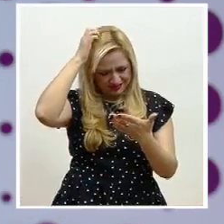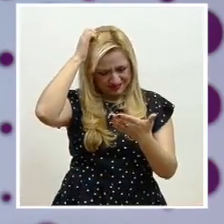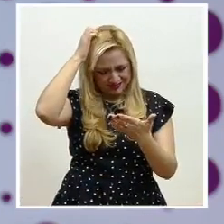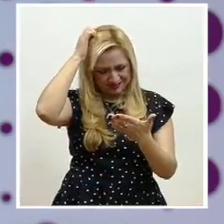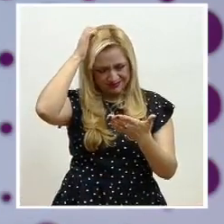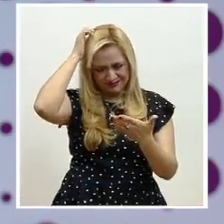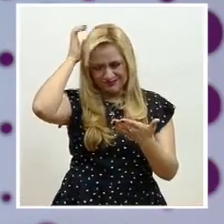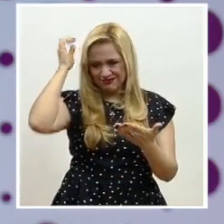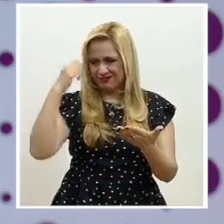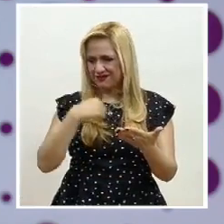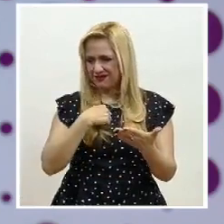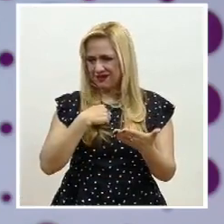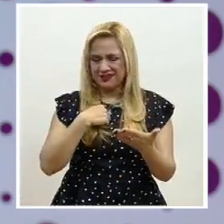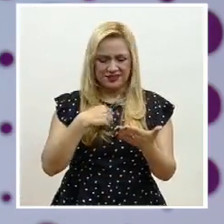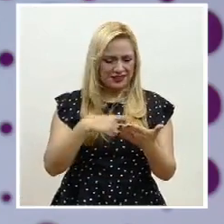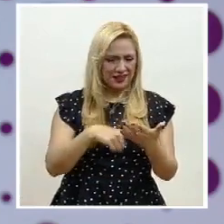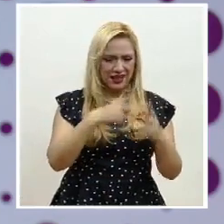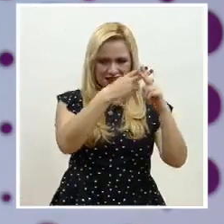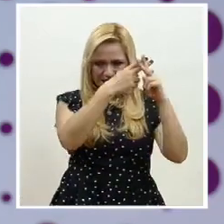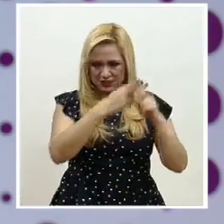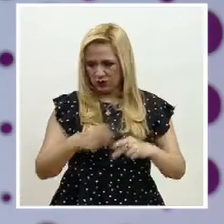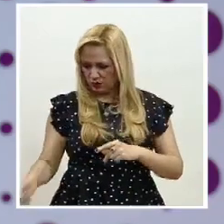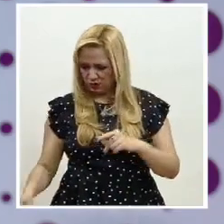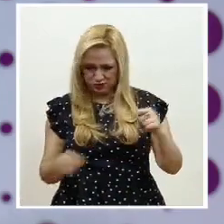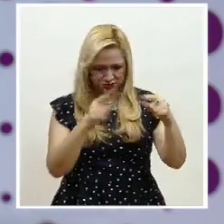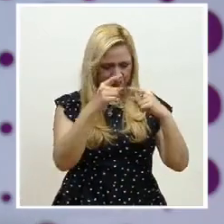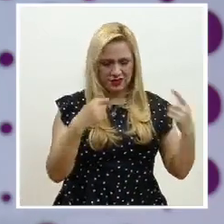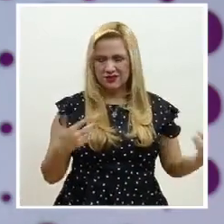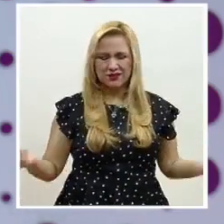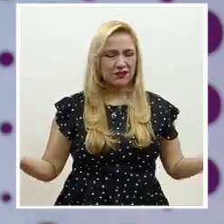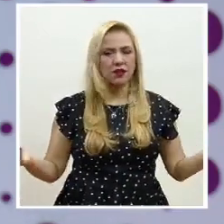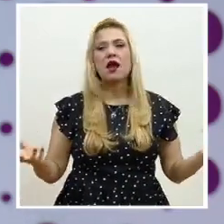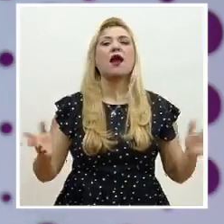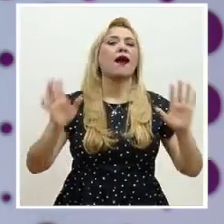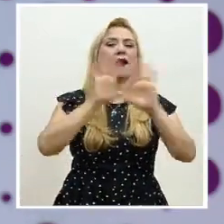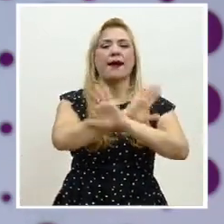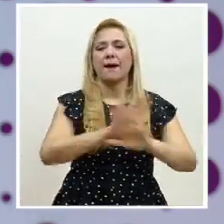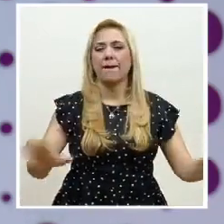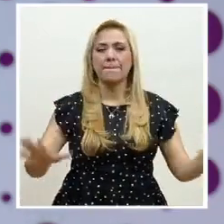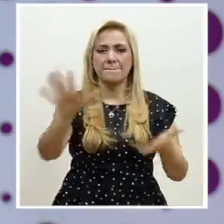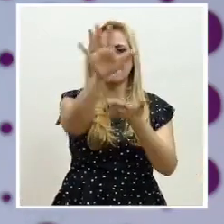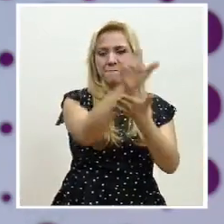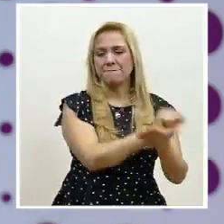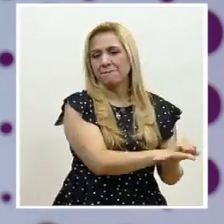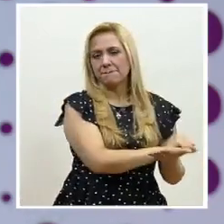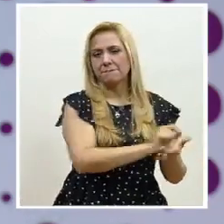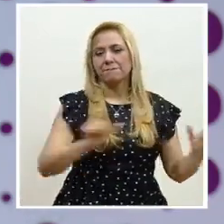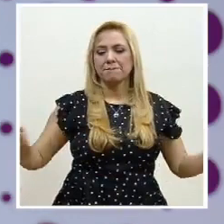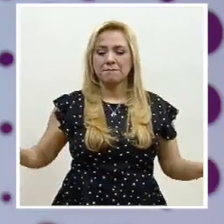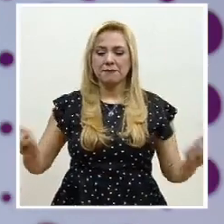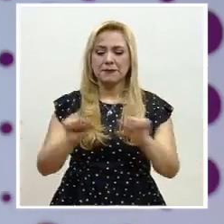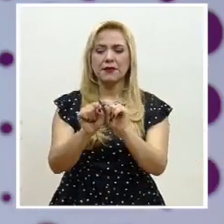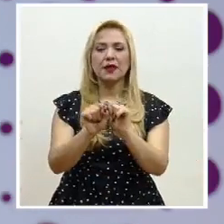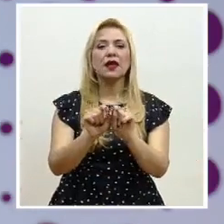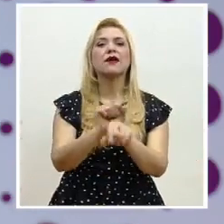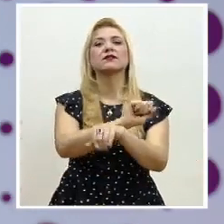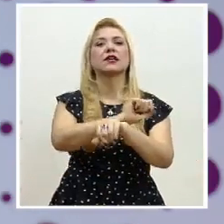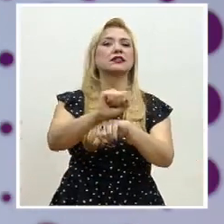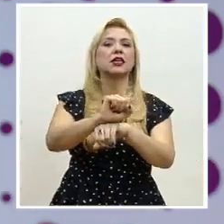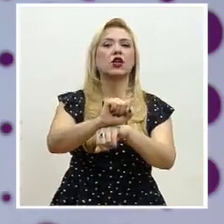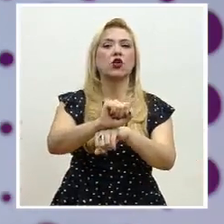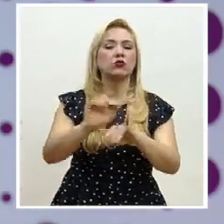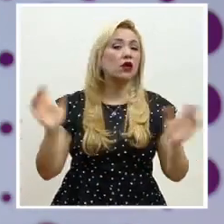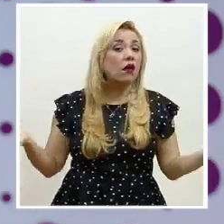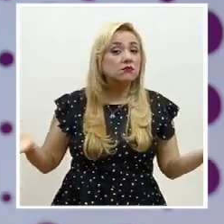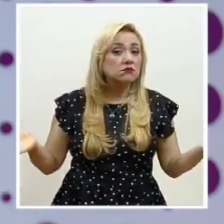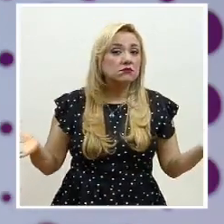persona imaginaria asterisco 1 y para asterisco 2, no lo sé. Ujú. Entonces, creo que desde la elaboración de la Secretaría de